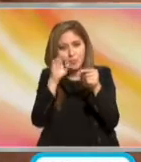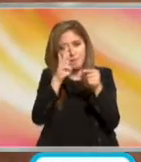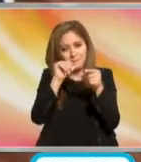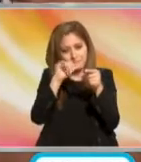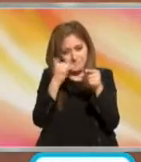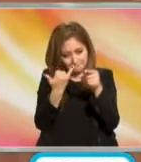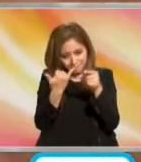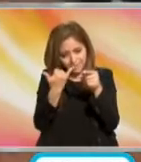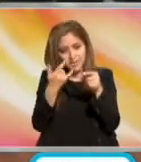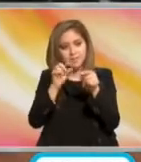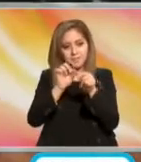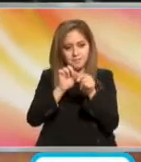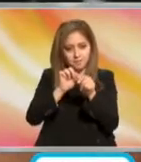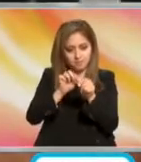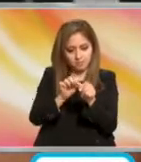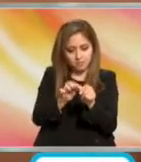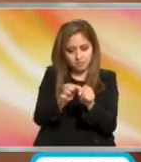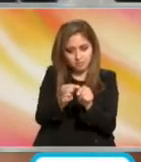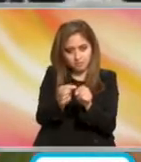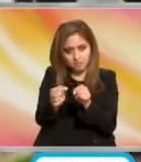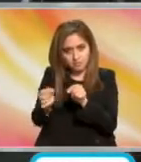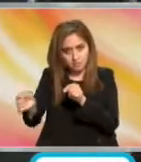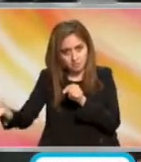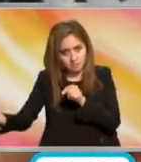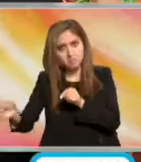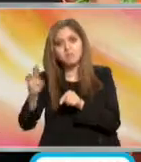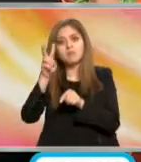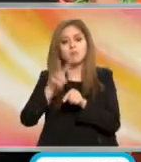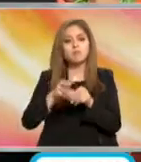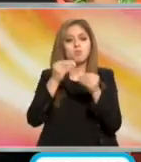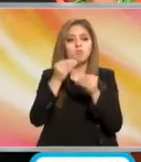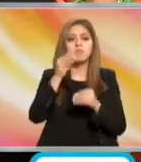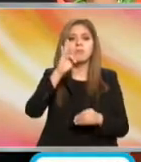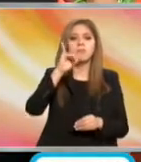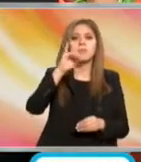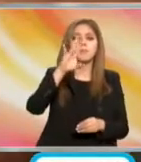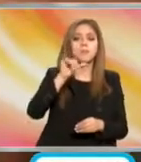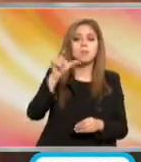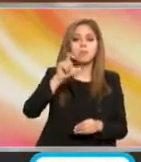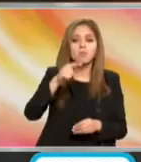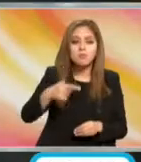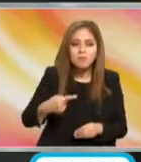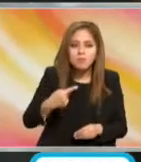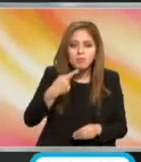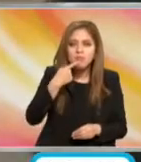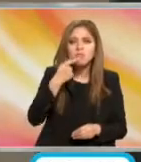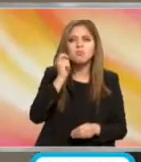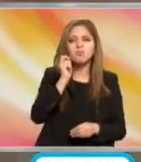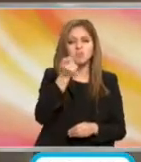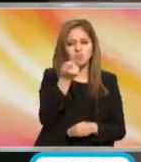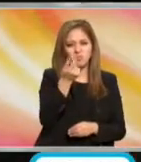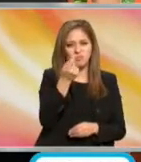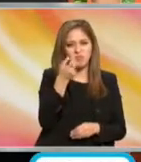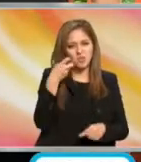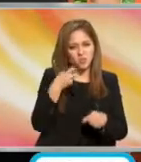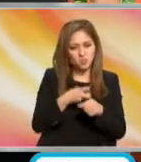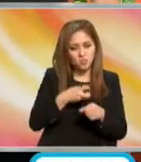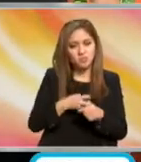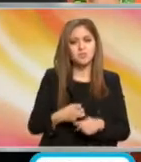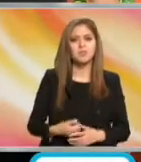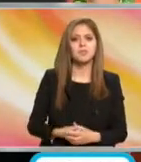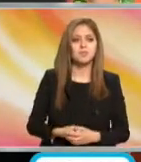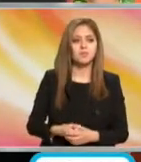aquí, lo jalamos. Este es muy fibroso, entonces como que al paladar es un poquito durito de Siempre me he comido ese